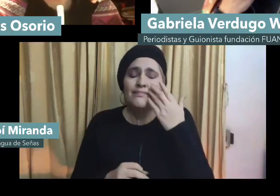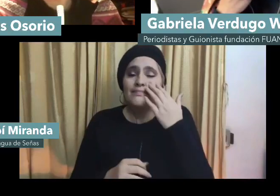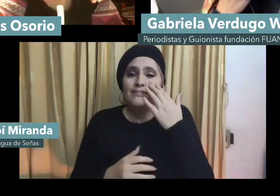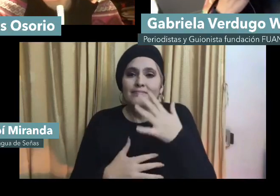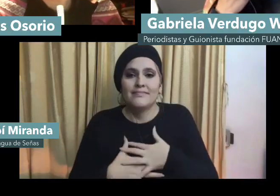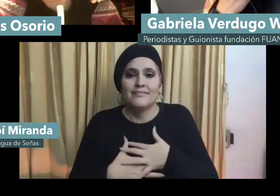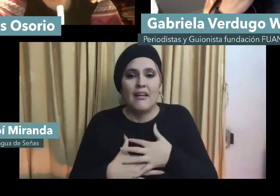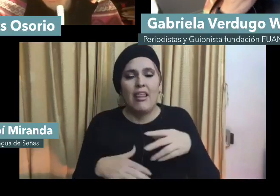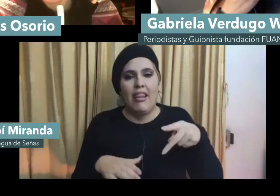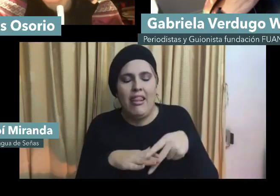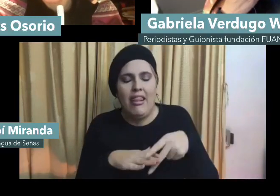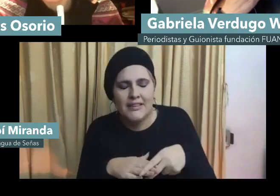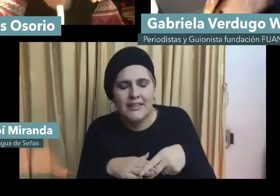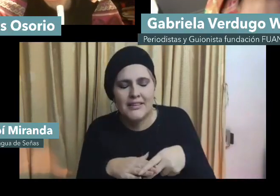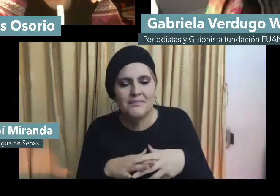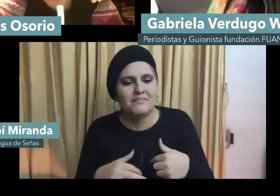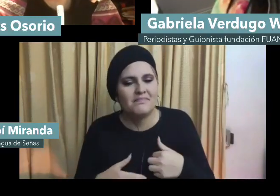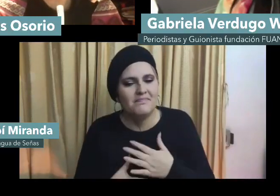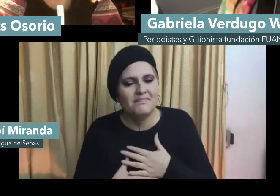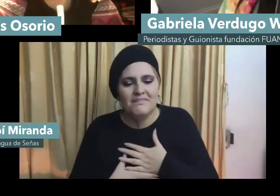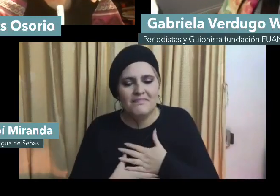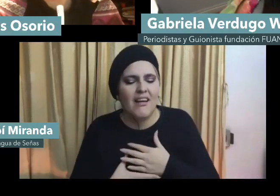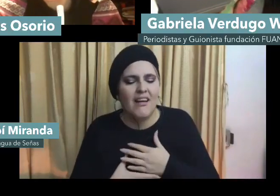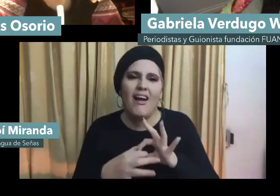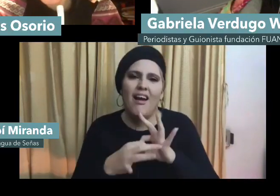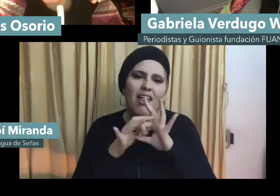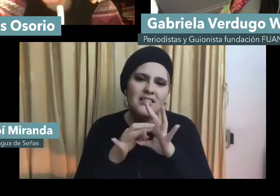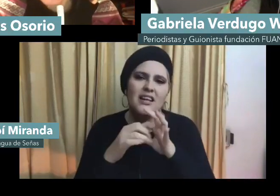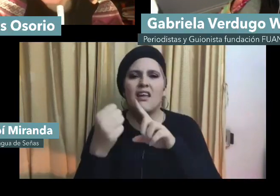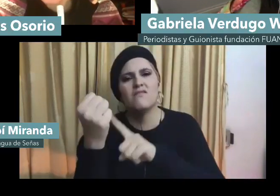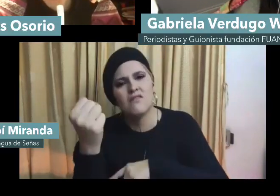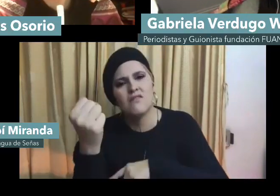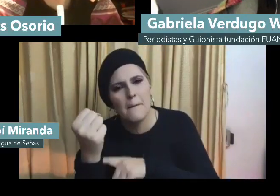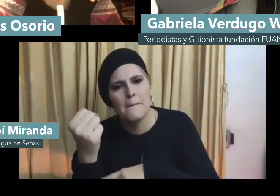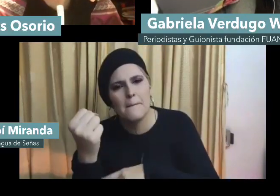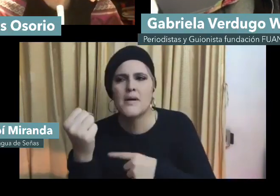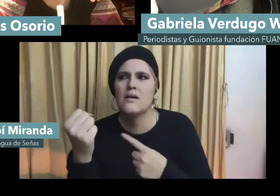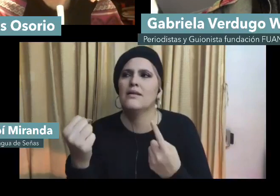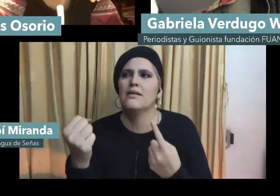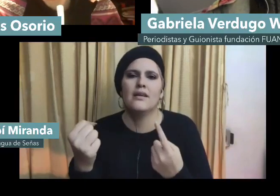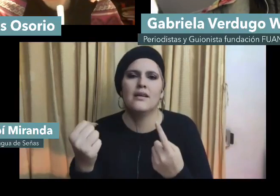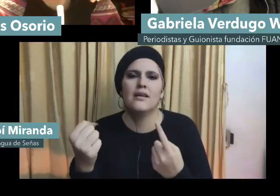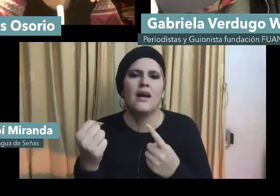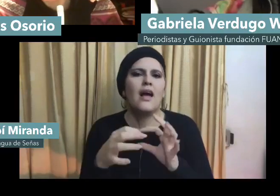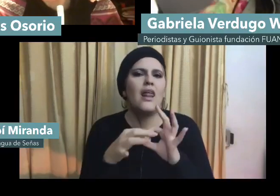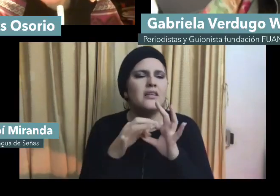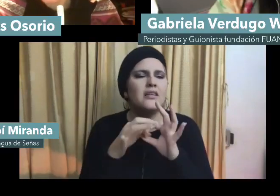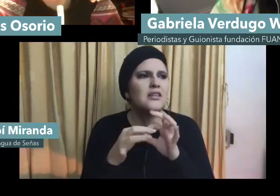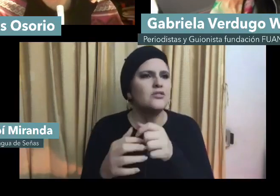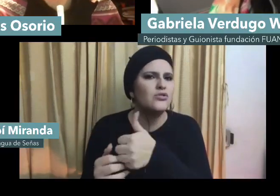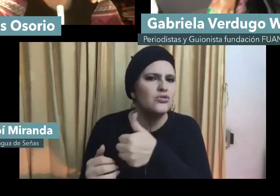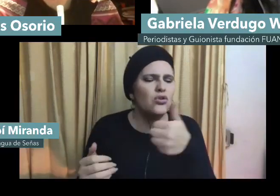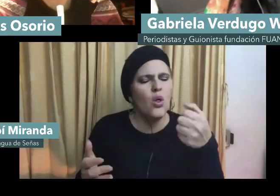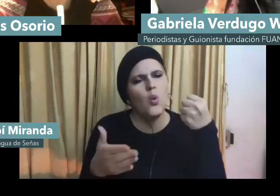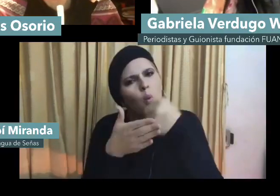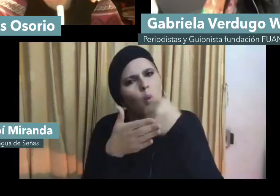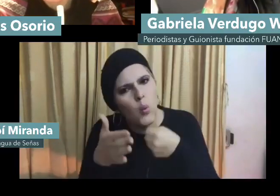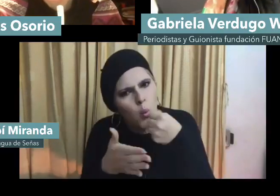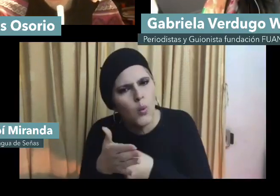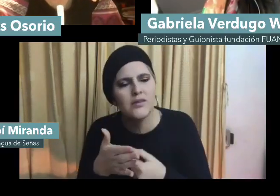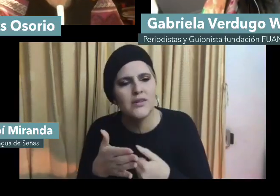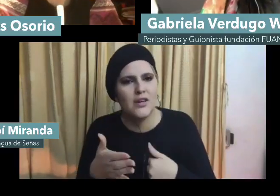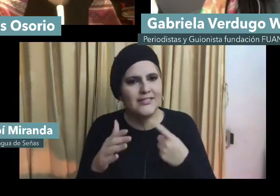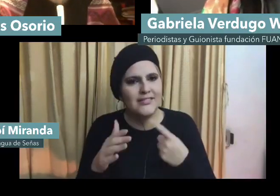dar gracias a toda la familia y a toda su lucha y por permitirme ser parte de esta lucha también. Muchas